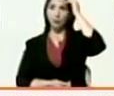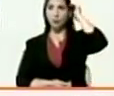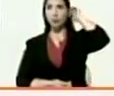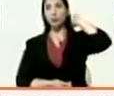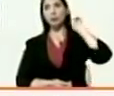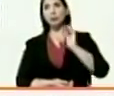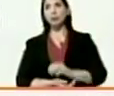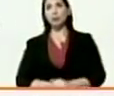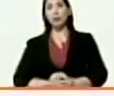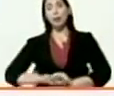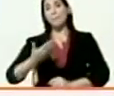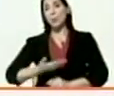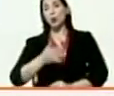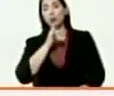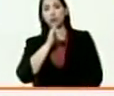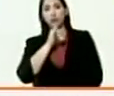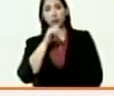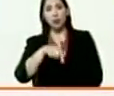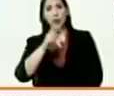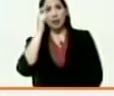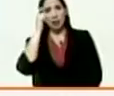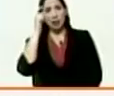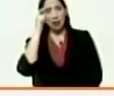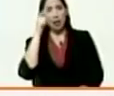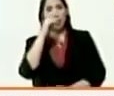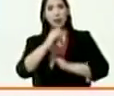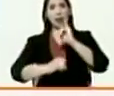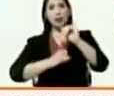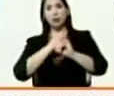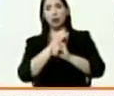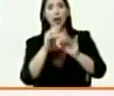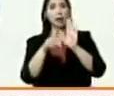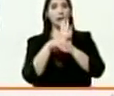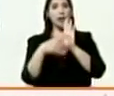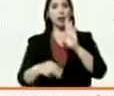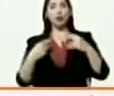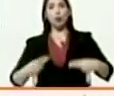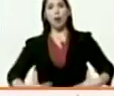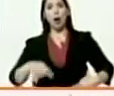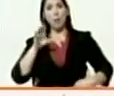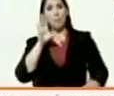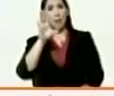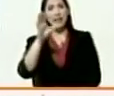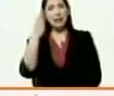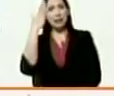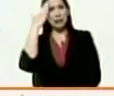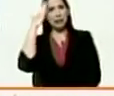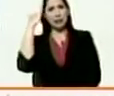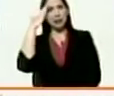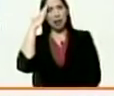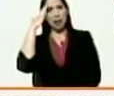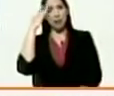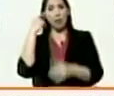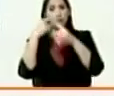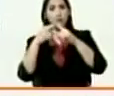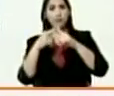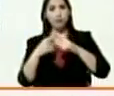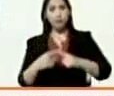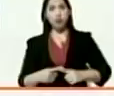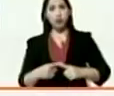Y esto es importante en este Día Internacional de Derechos Humanos, que el país lo conozca. En total se han formado